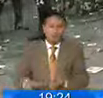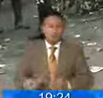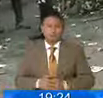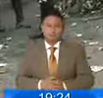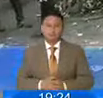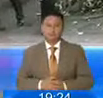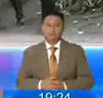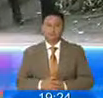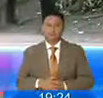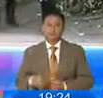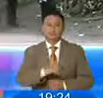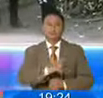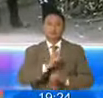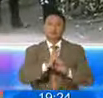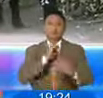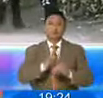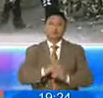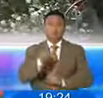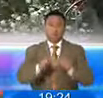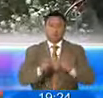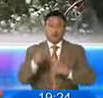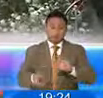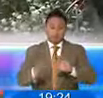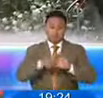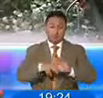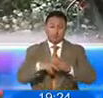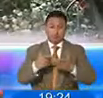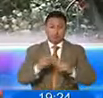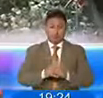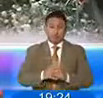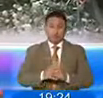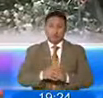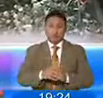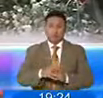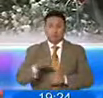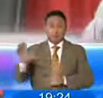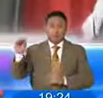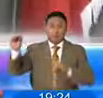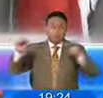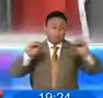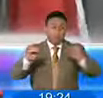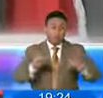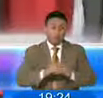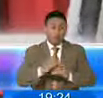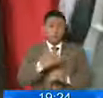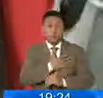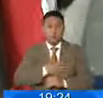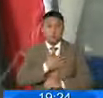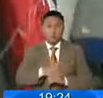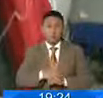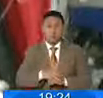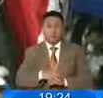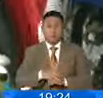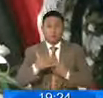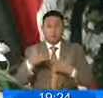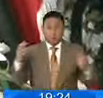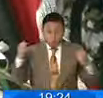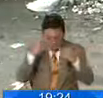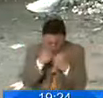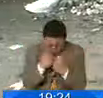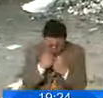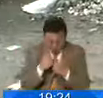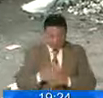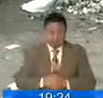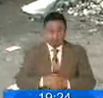El autobús transportaba a varios pasajeros, quienes fueron notificados de esta falla mecánica y se les recomendó que se pusieran a buen recaudo.